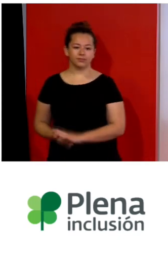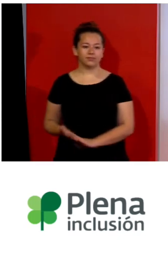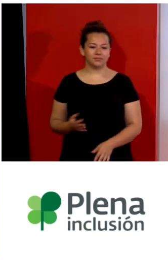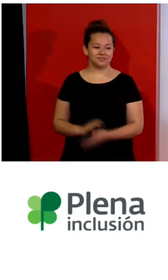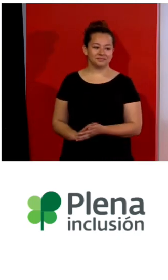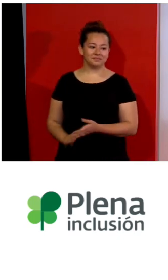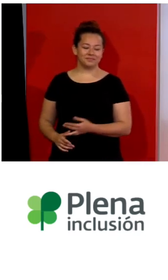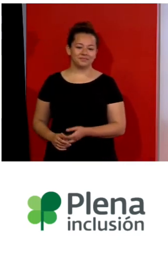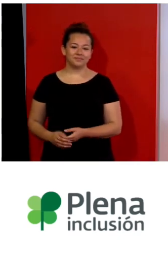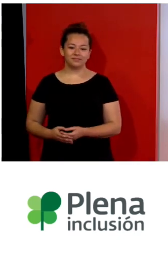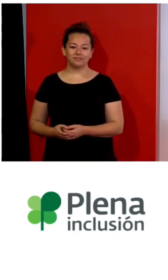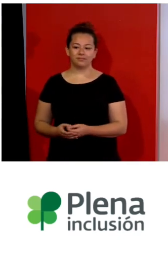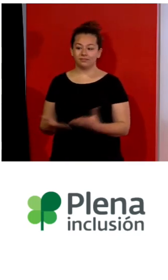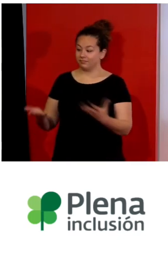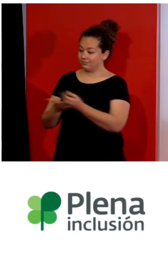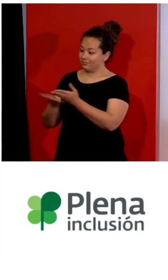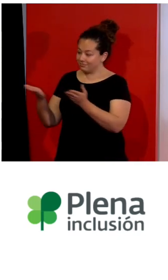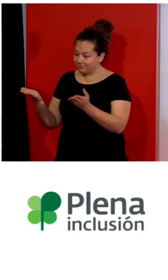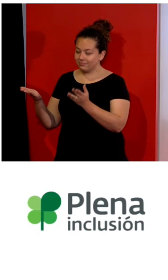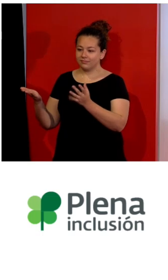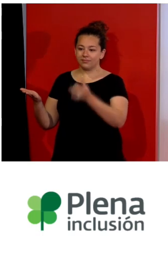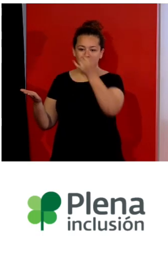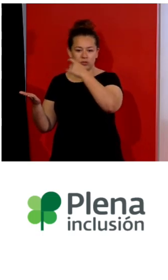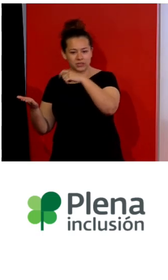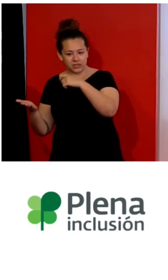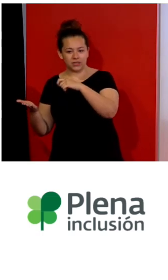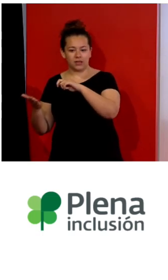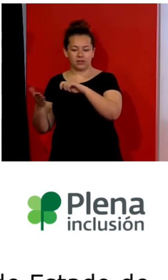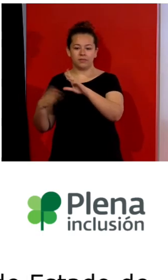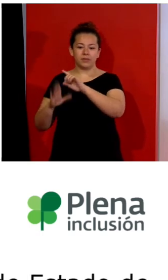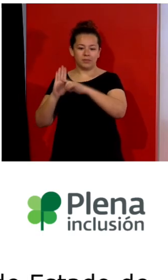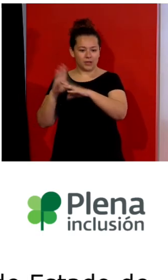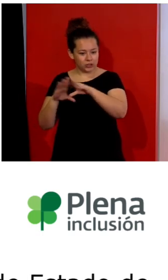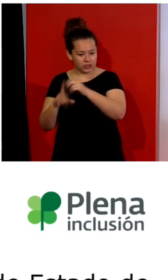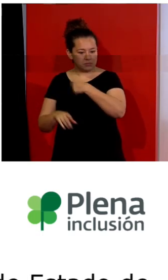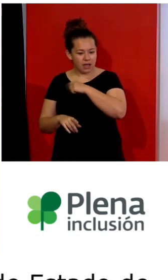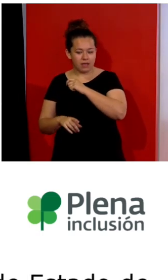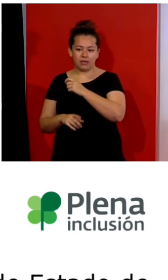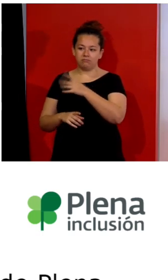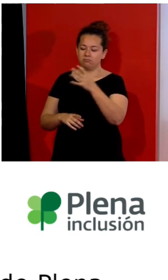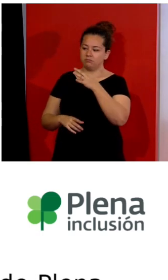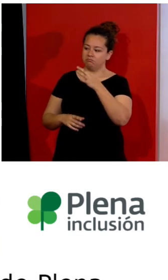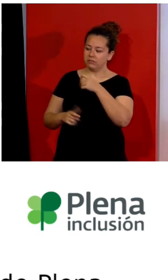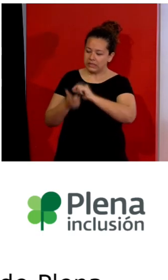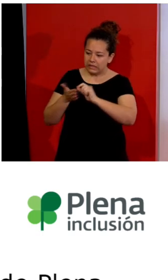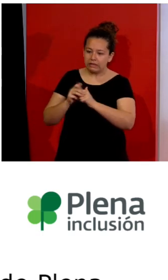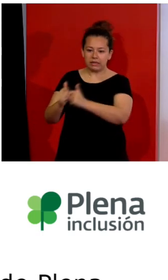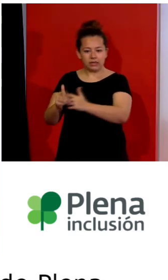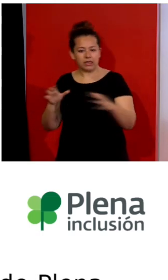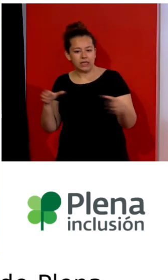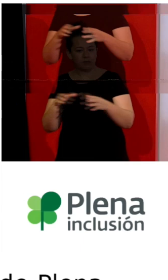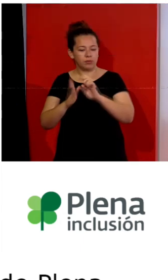Excelentísima señora Secretaria de Estado de Servicios Sociales, señor Presidente de Plena Inclusión España, equipo de Plena Inclusión,